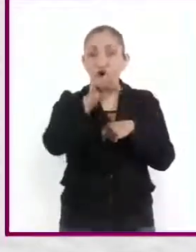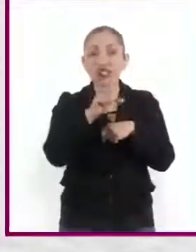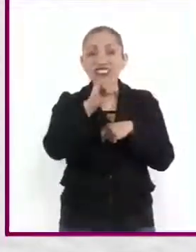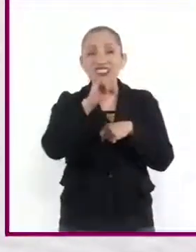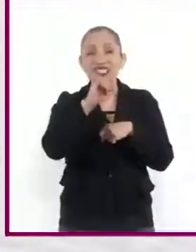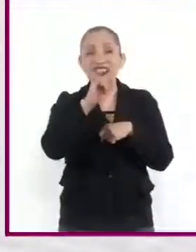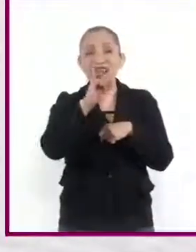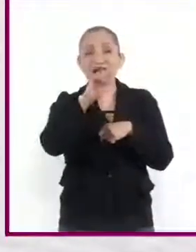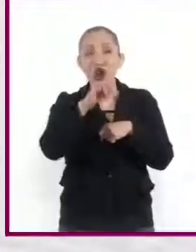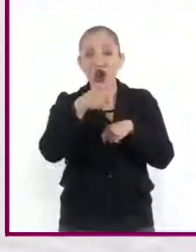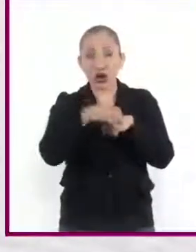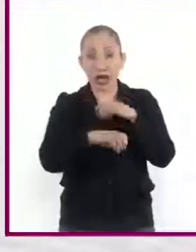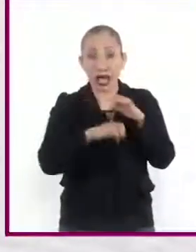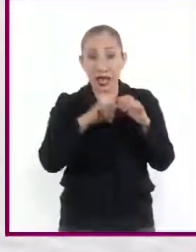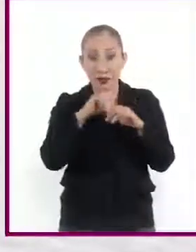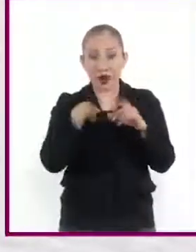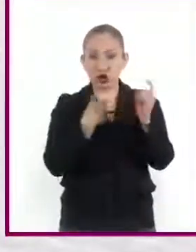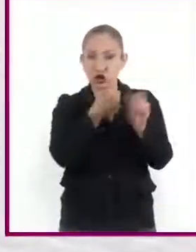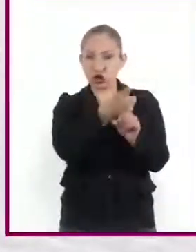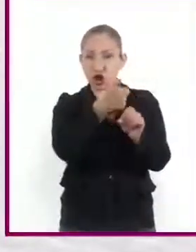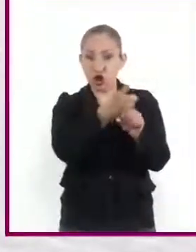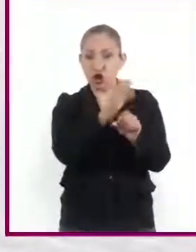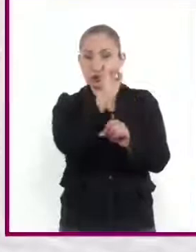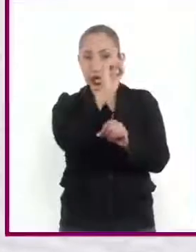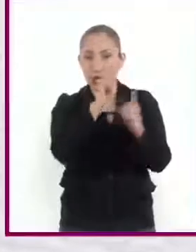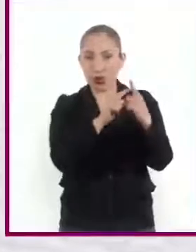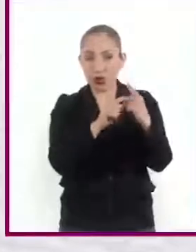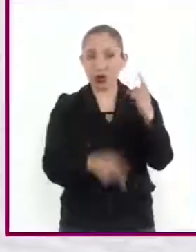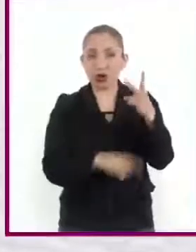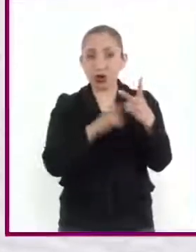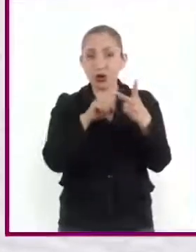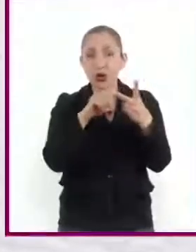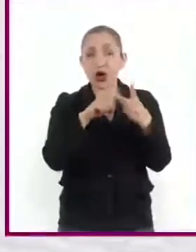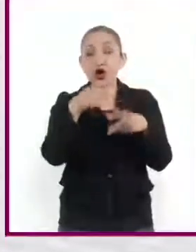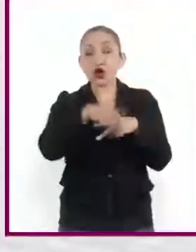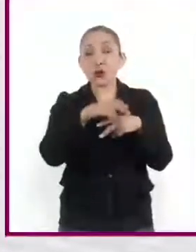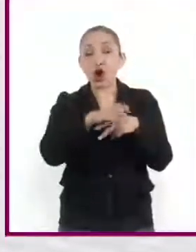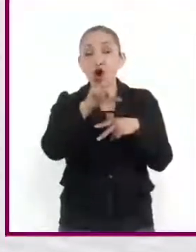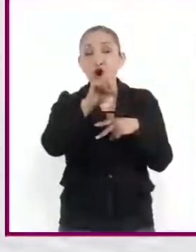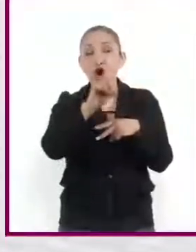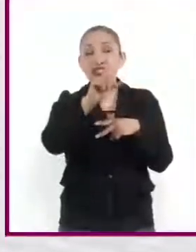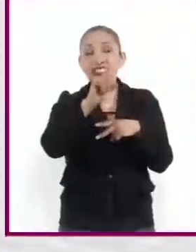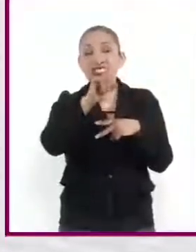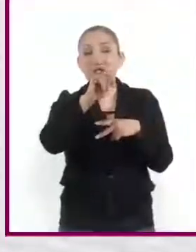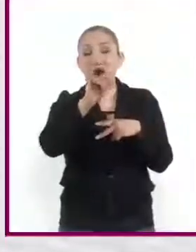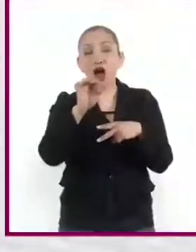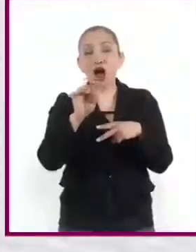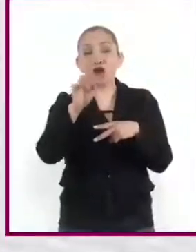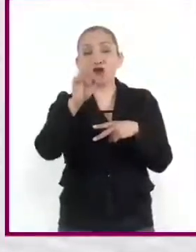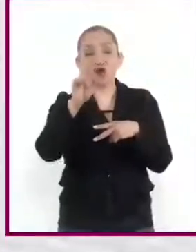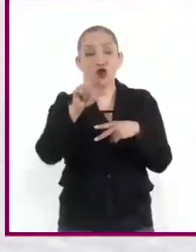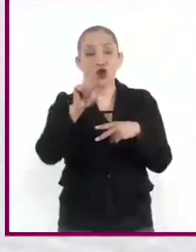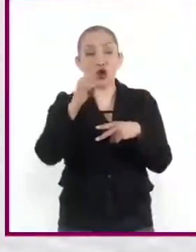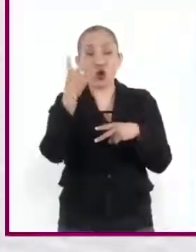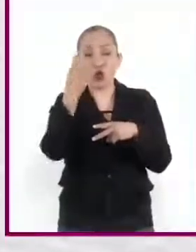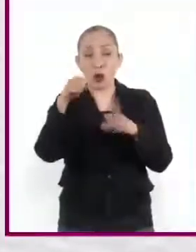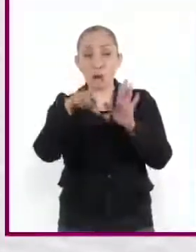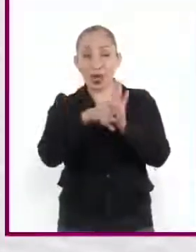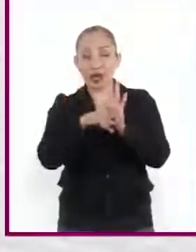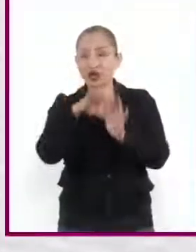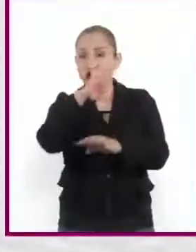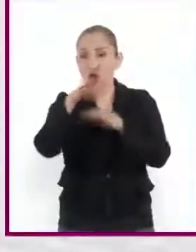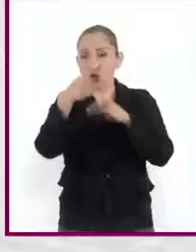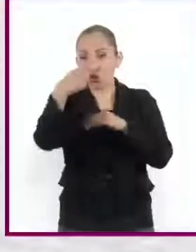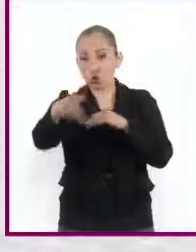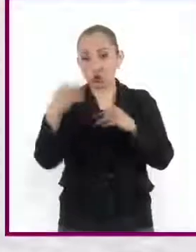de un elemento sin combinar es 0. 2. El número de oxidación del flúor es 1 menos en todos